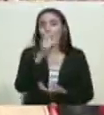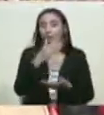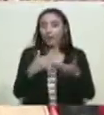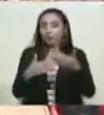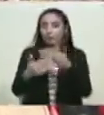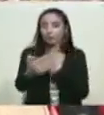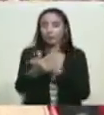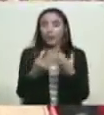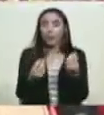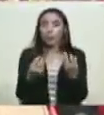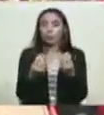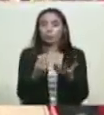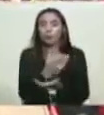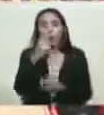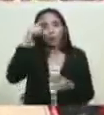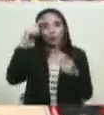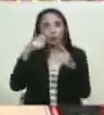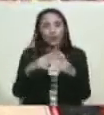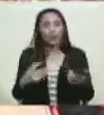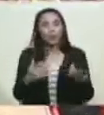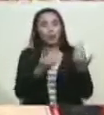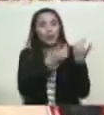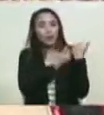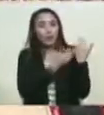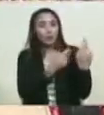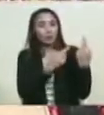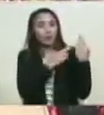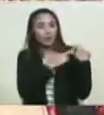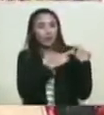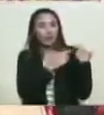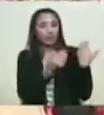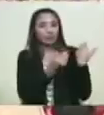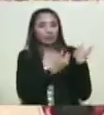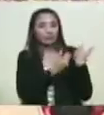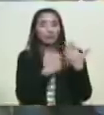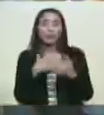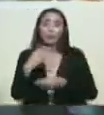Son muchas tareas que debemos asumir.